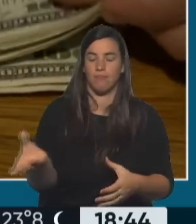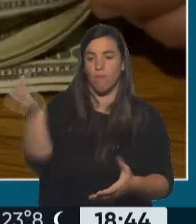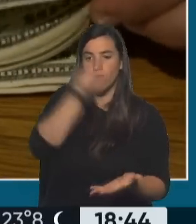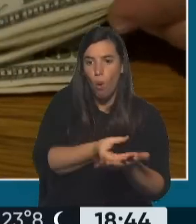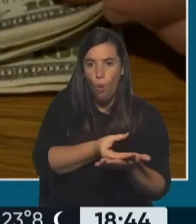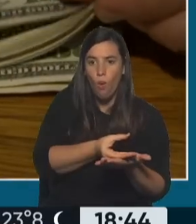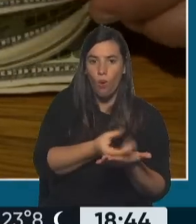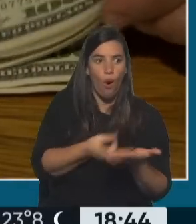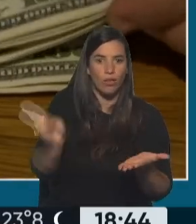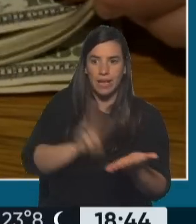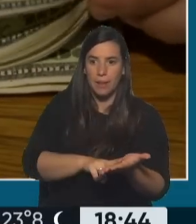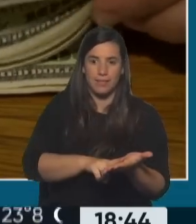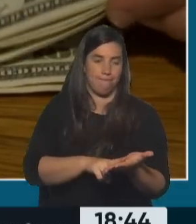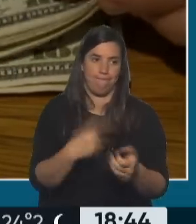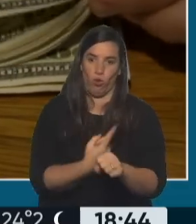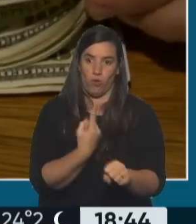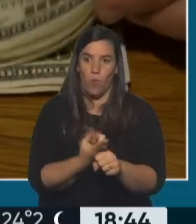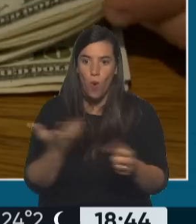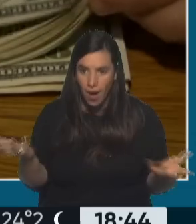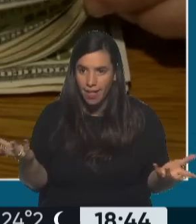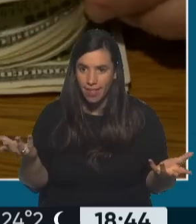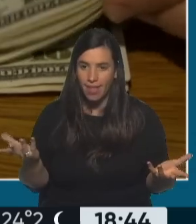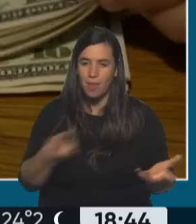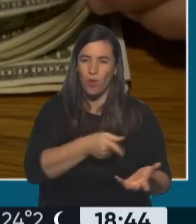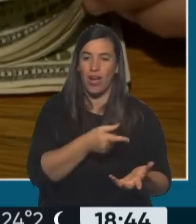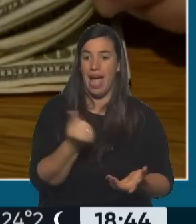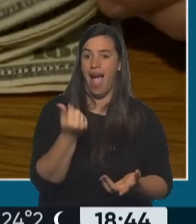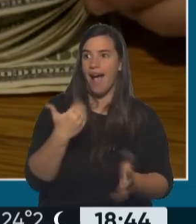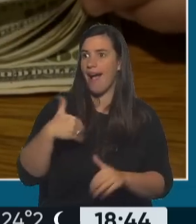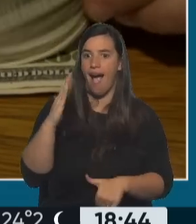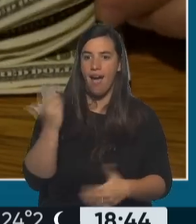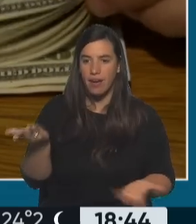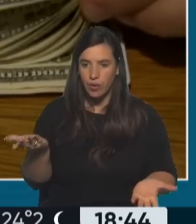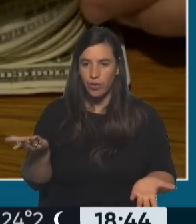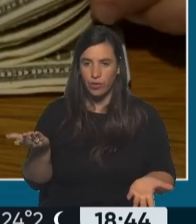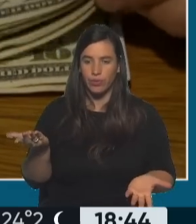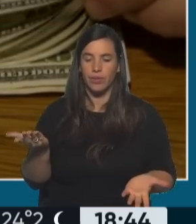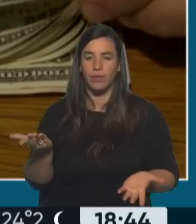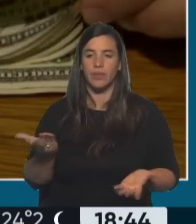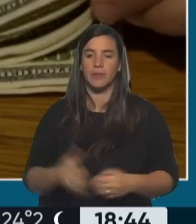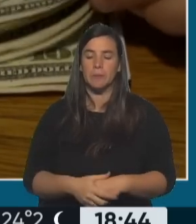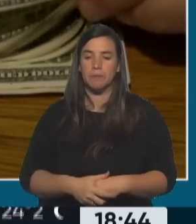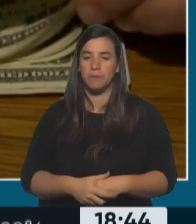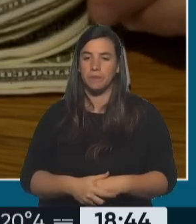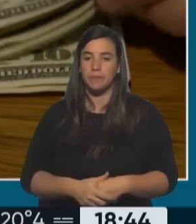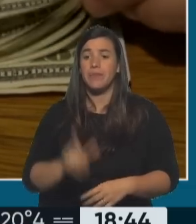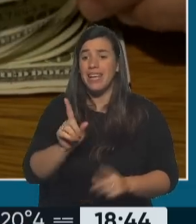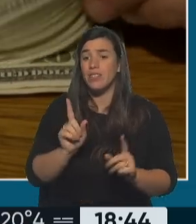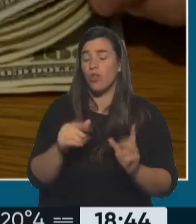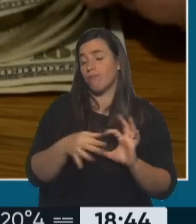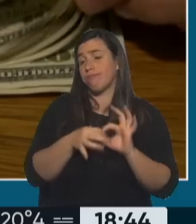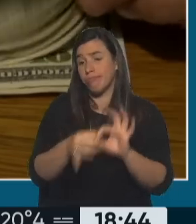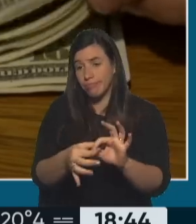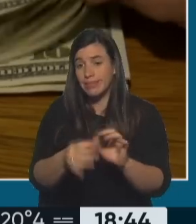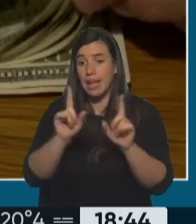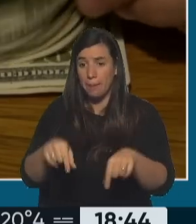y esto ni hablar el tema de la dinámica inflacionaria con la licuación de los ingresos. Y la recesión todo también